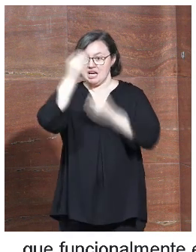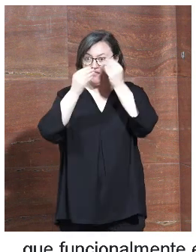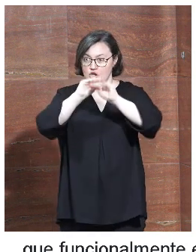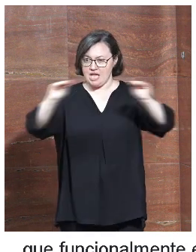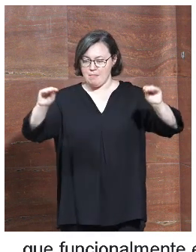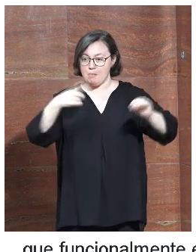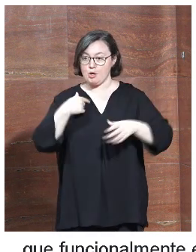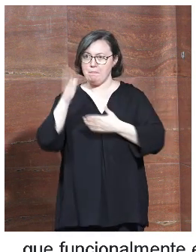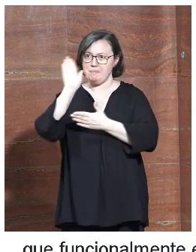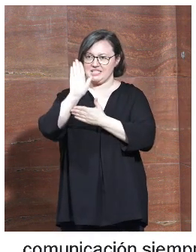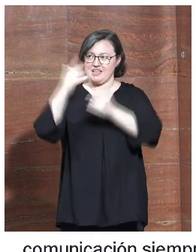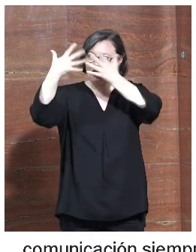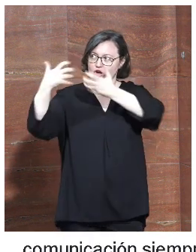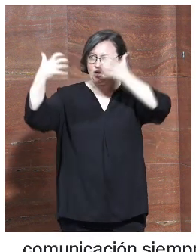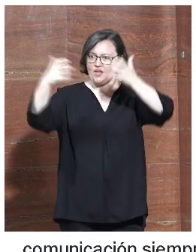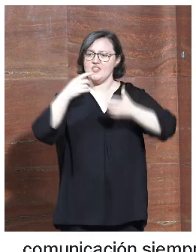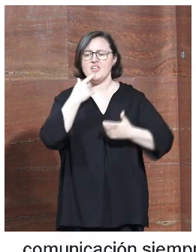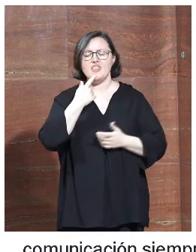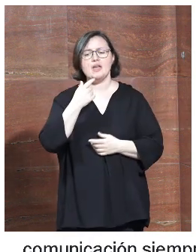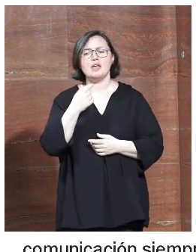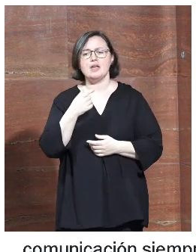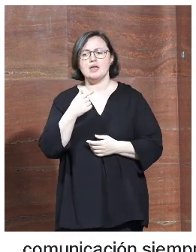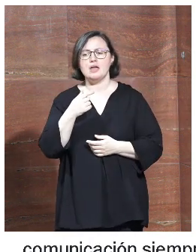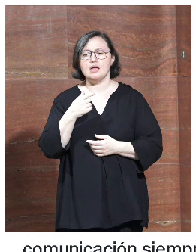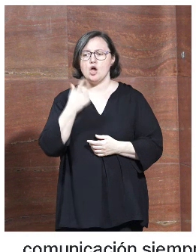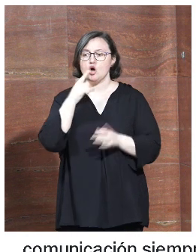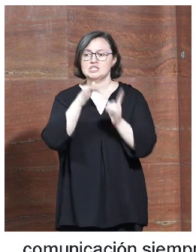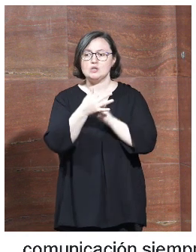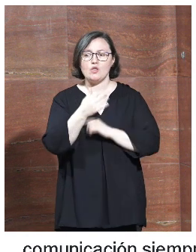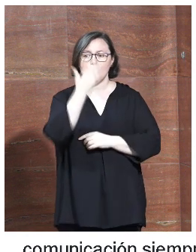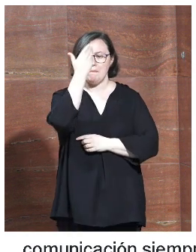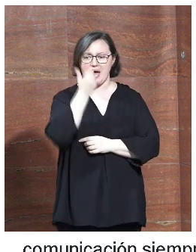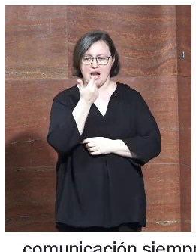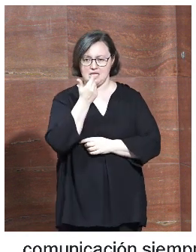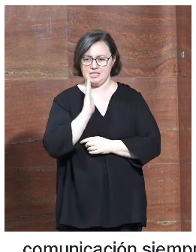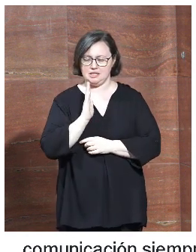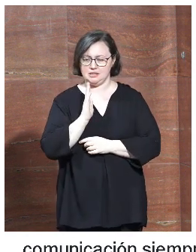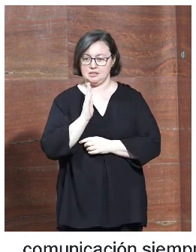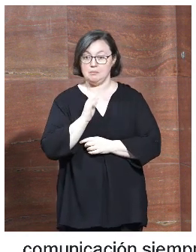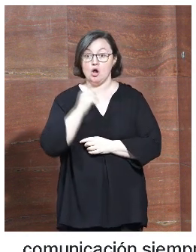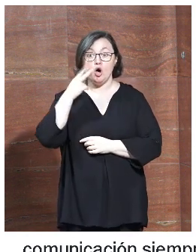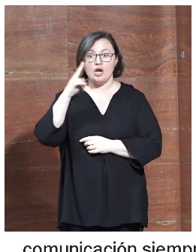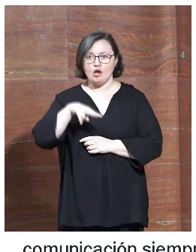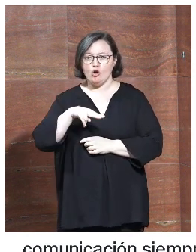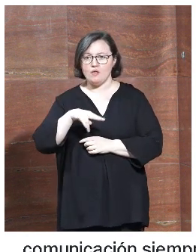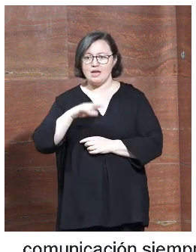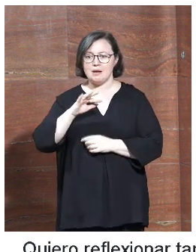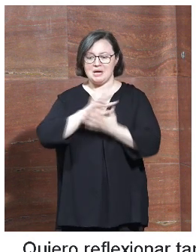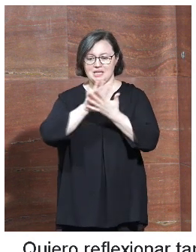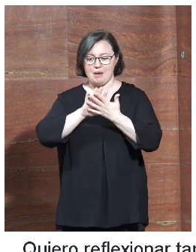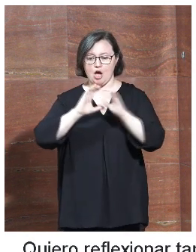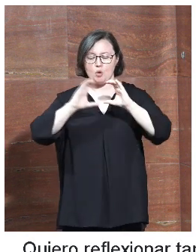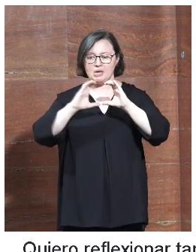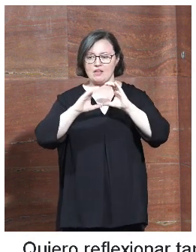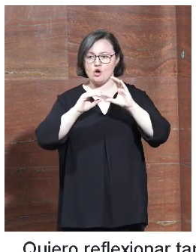de la presentación así lo indicaba, que esta es la situación de la parálisis cerebral, pero que reconocer y hablar de